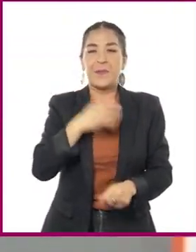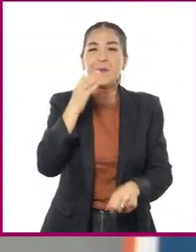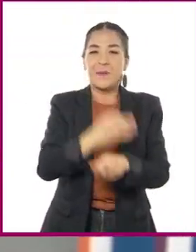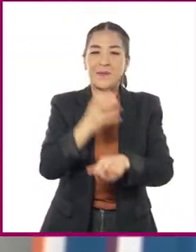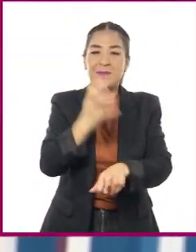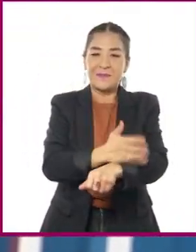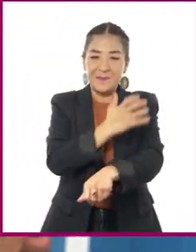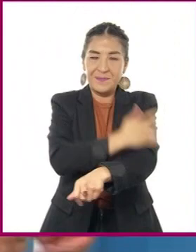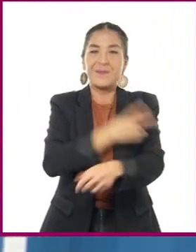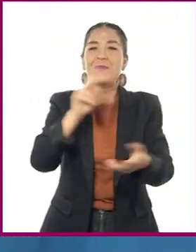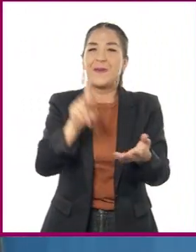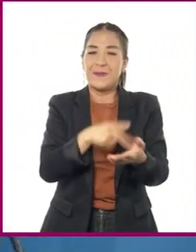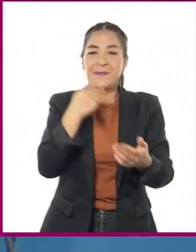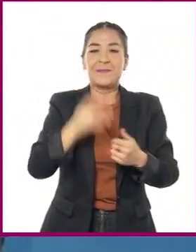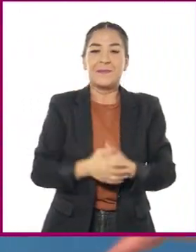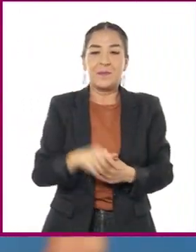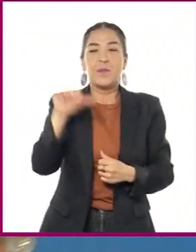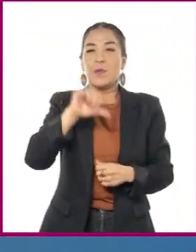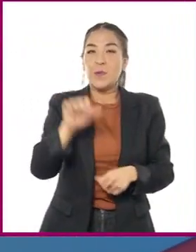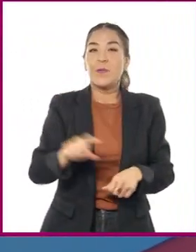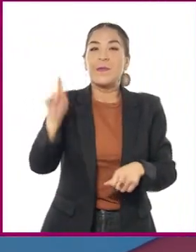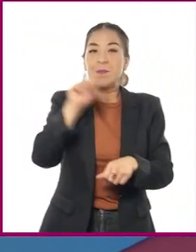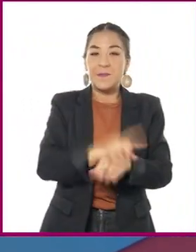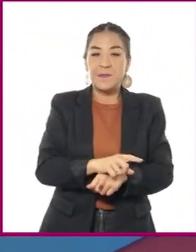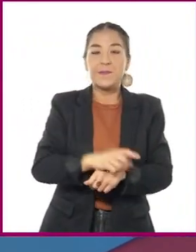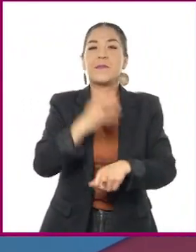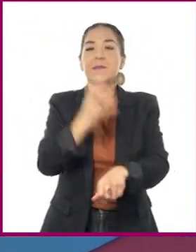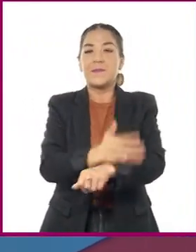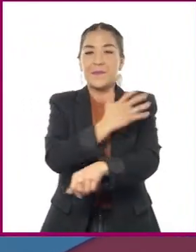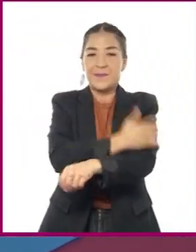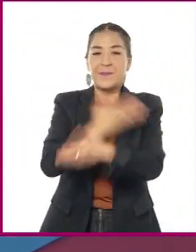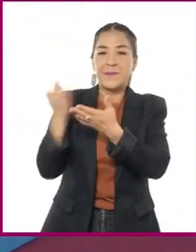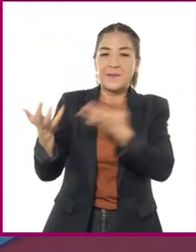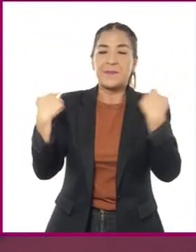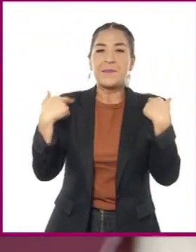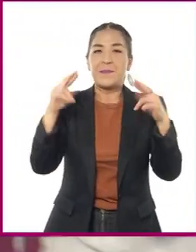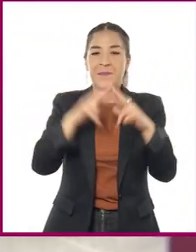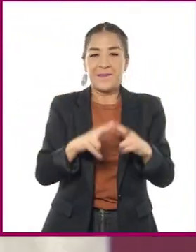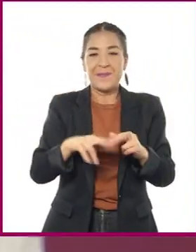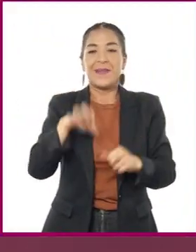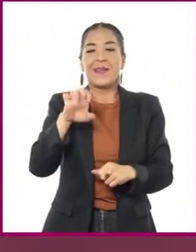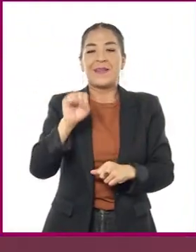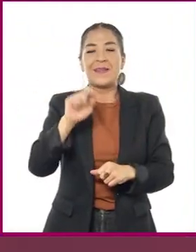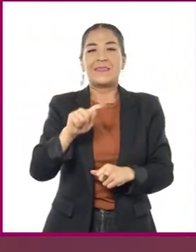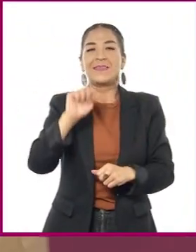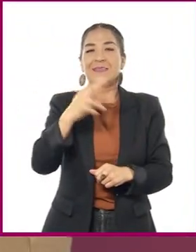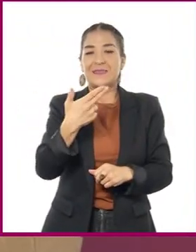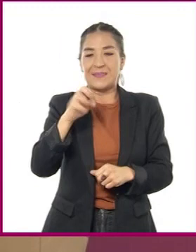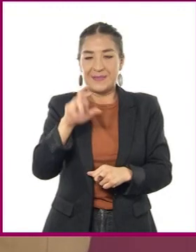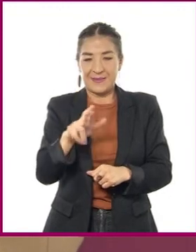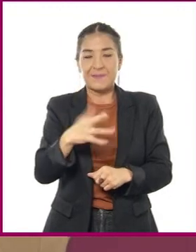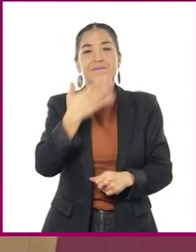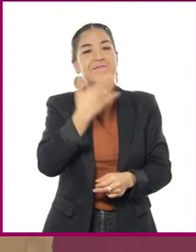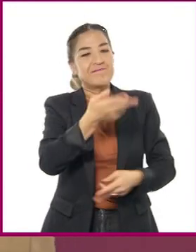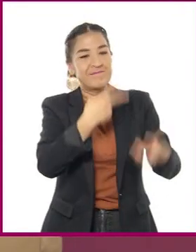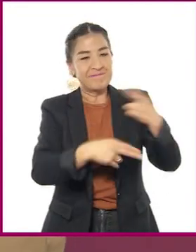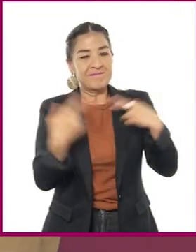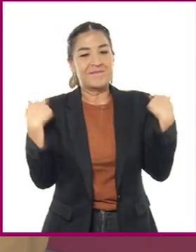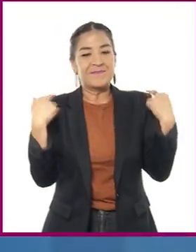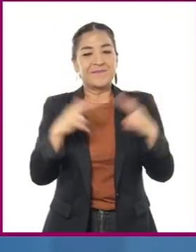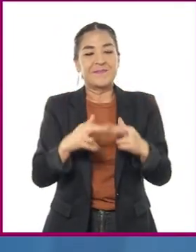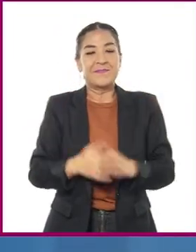acompañarles nuevamente. El día de hoy nos acompaña la profesora Esther Méndez Maceda. Bienvenida,